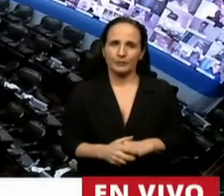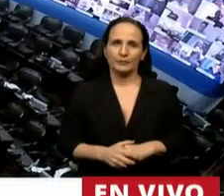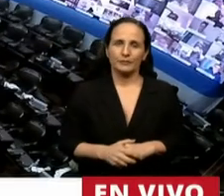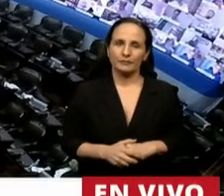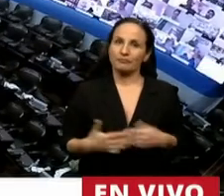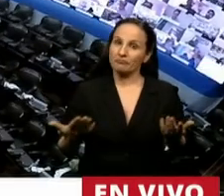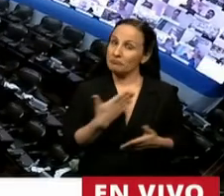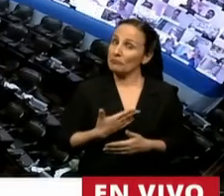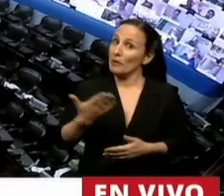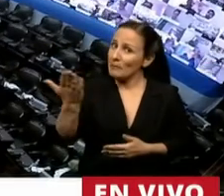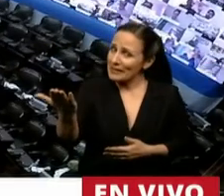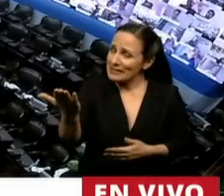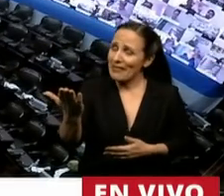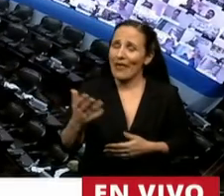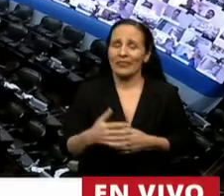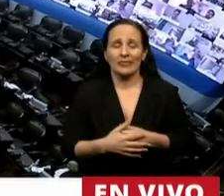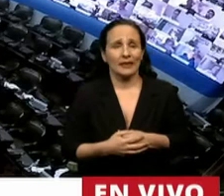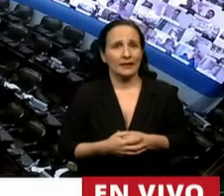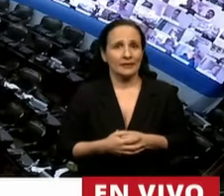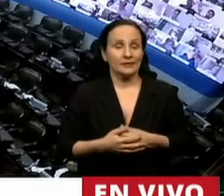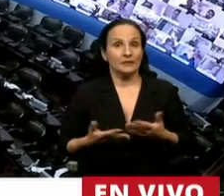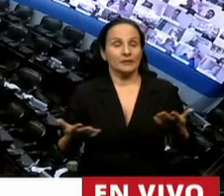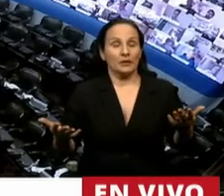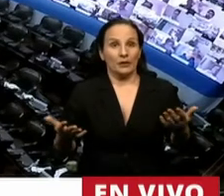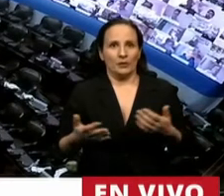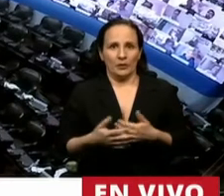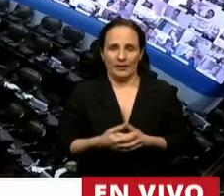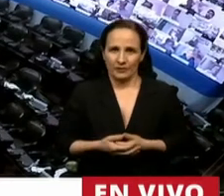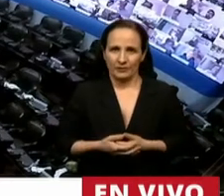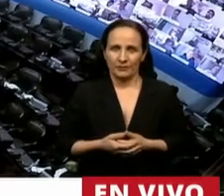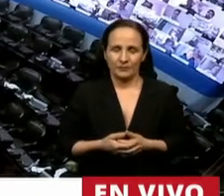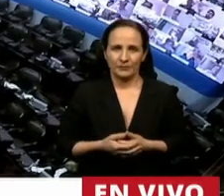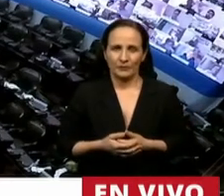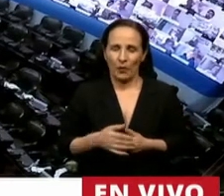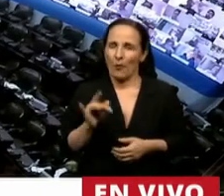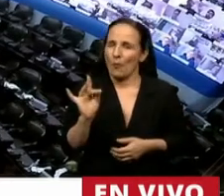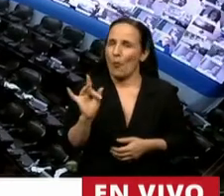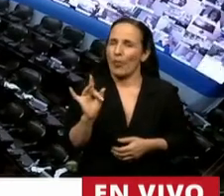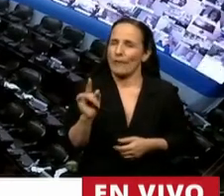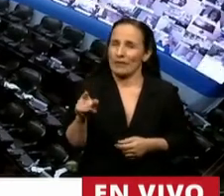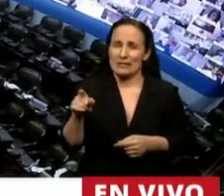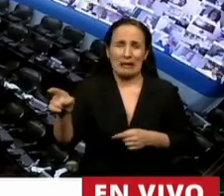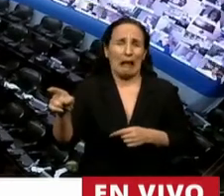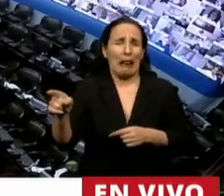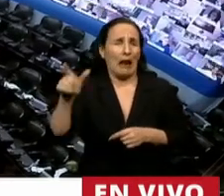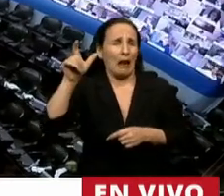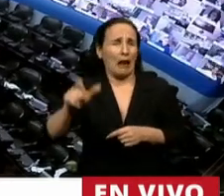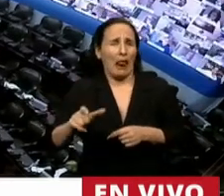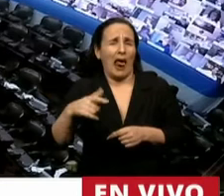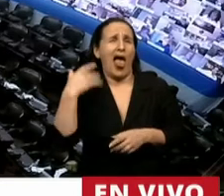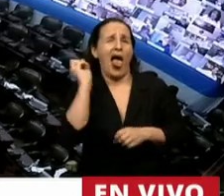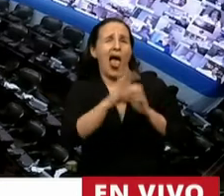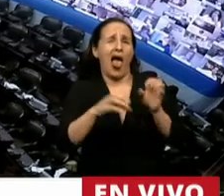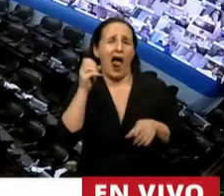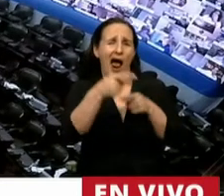Señor presidente, bueno, es muy difícil compatibilizar una expresión después de escuchar agravios permanentes